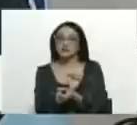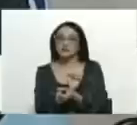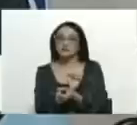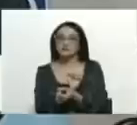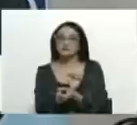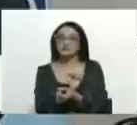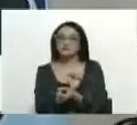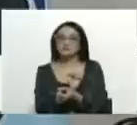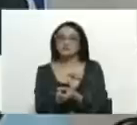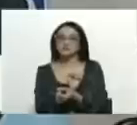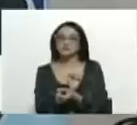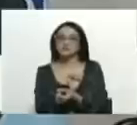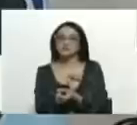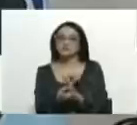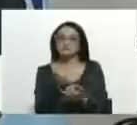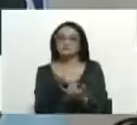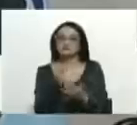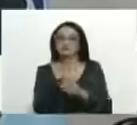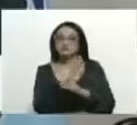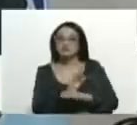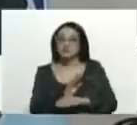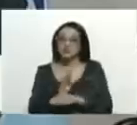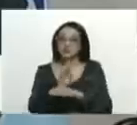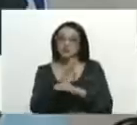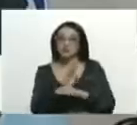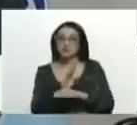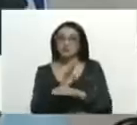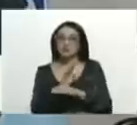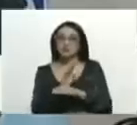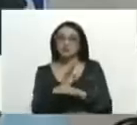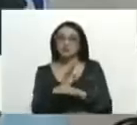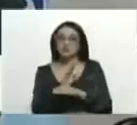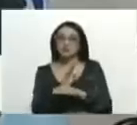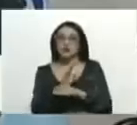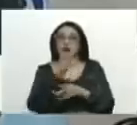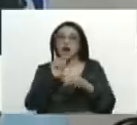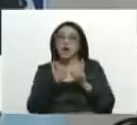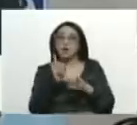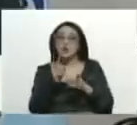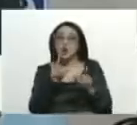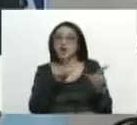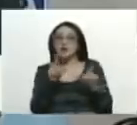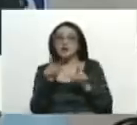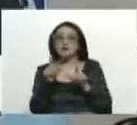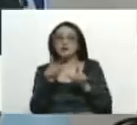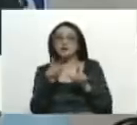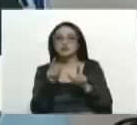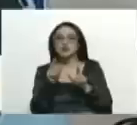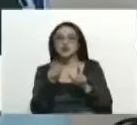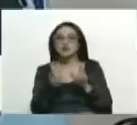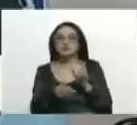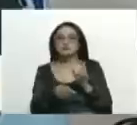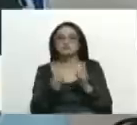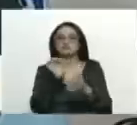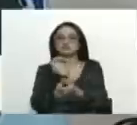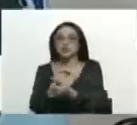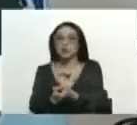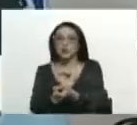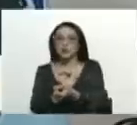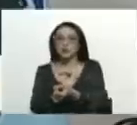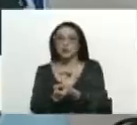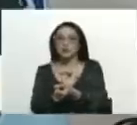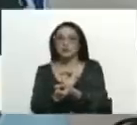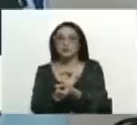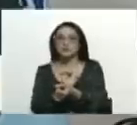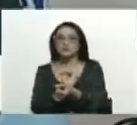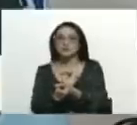están a buen resguardo unos ya han sido presentados como bien lo pudimos observar